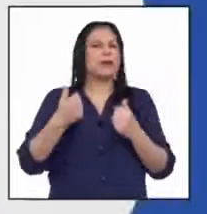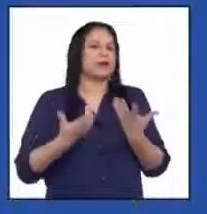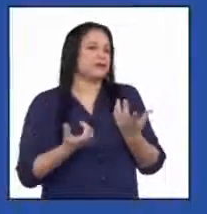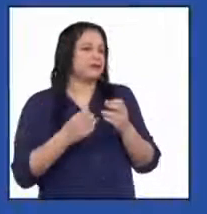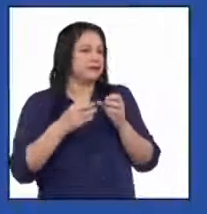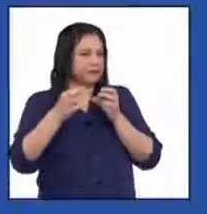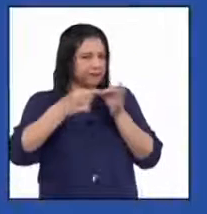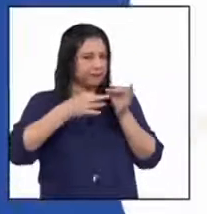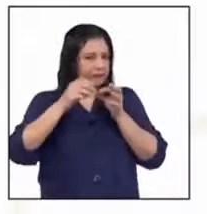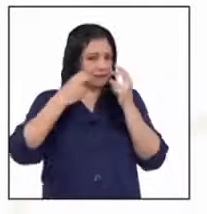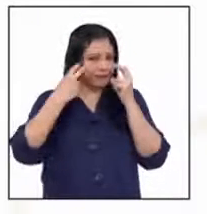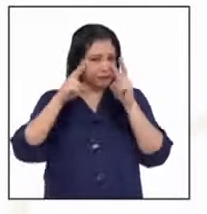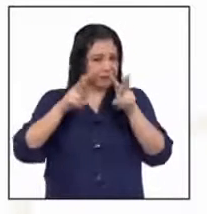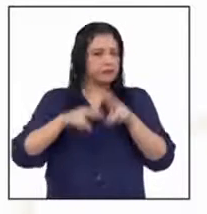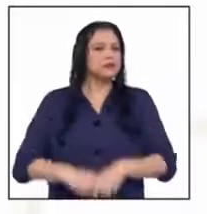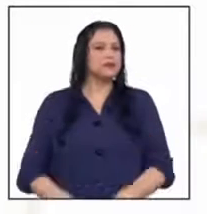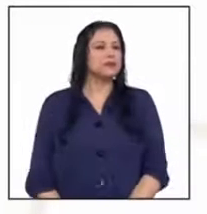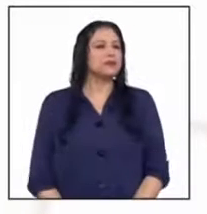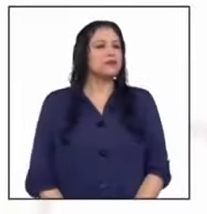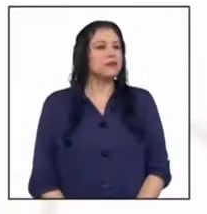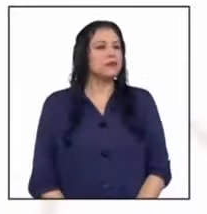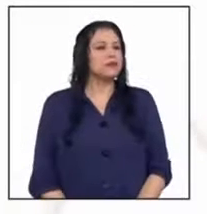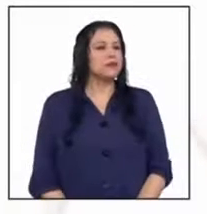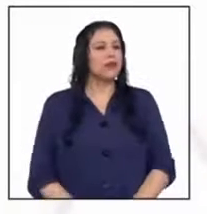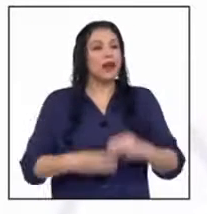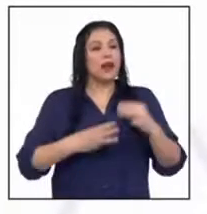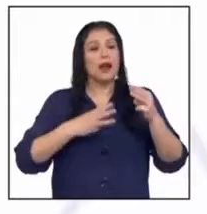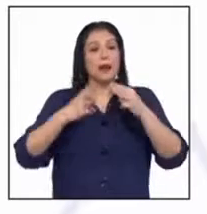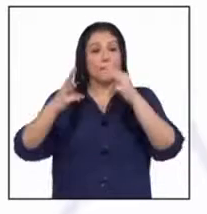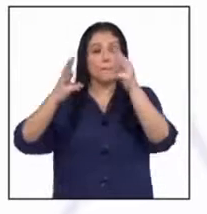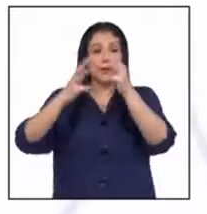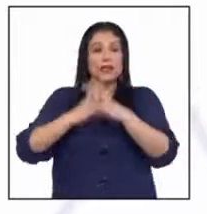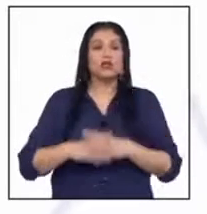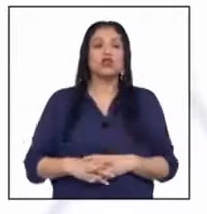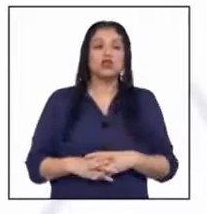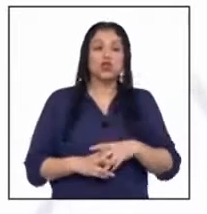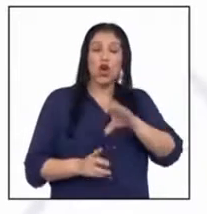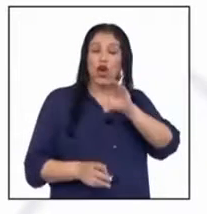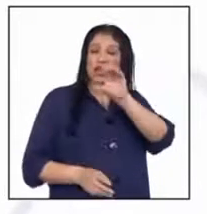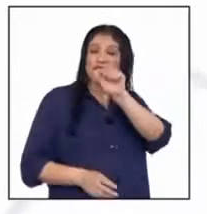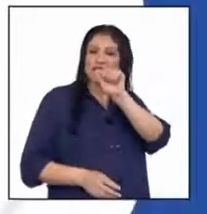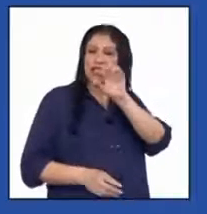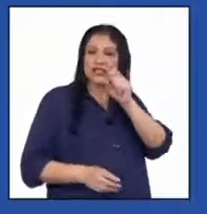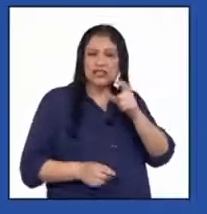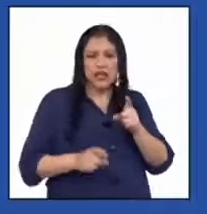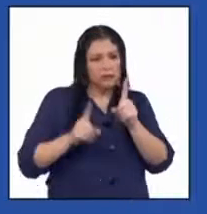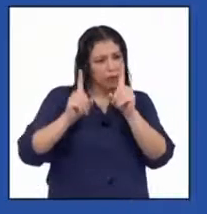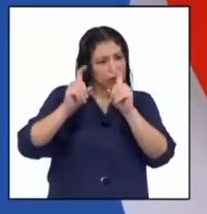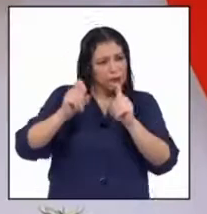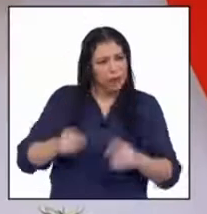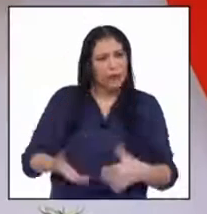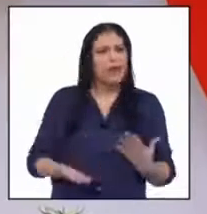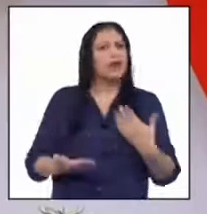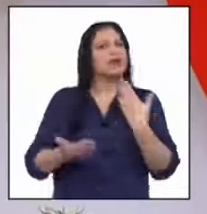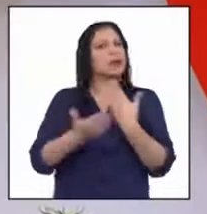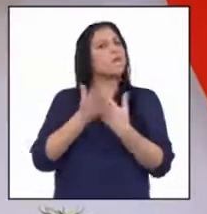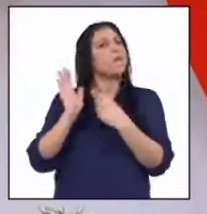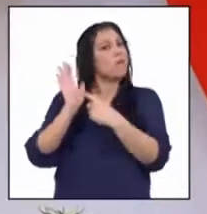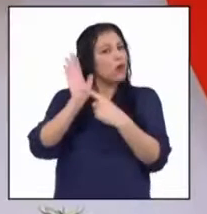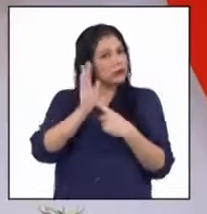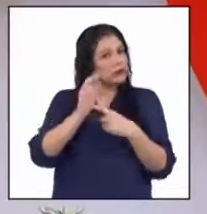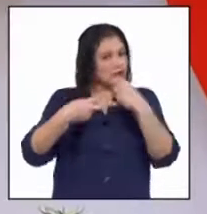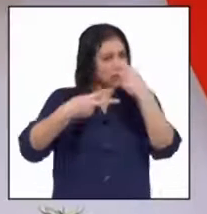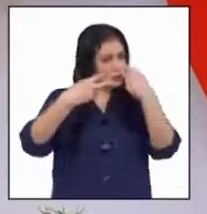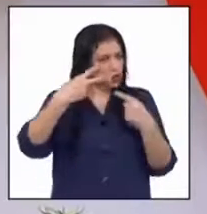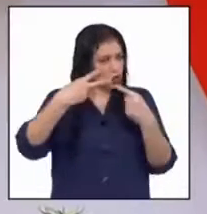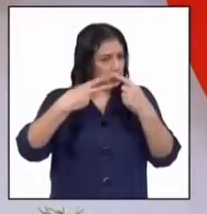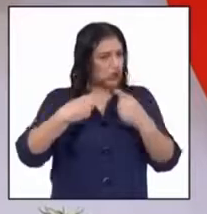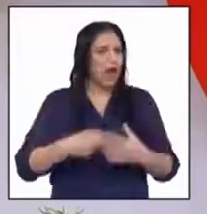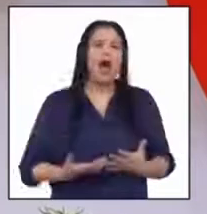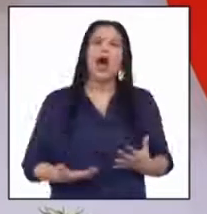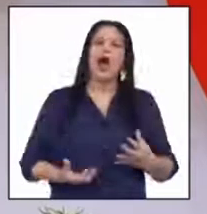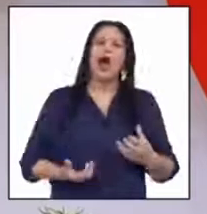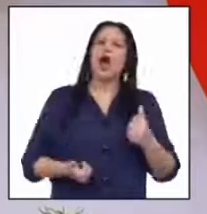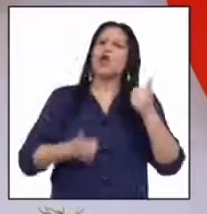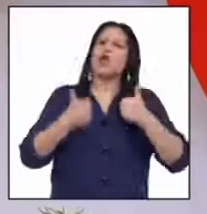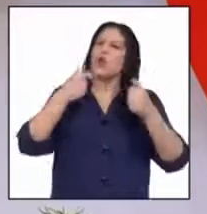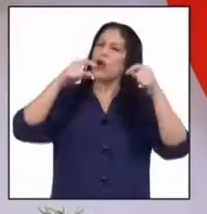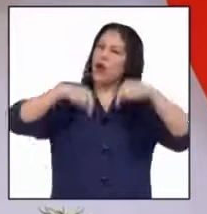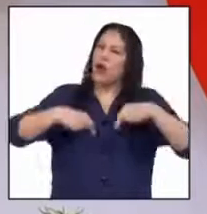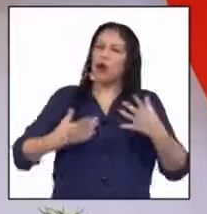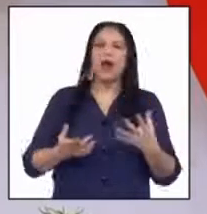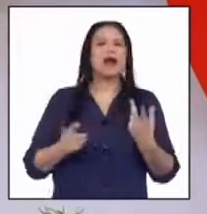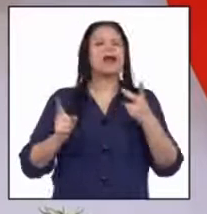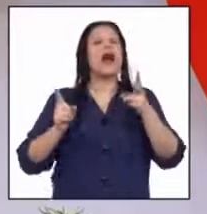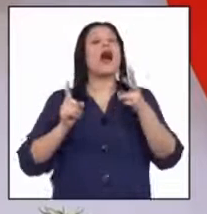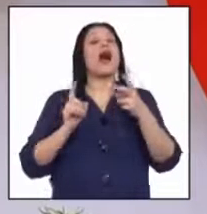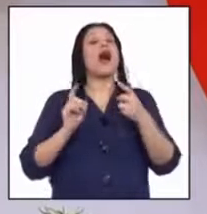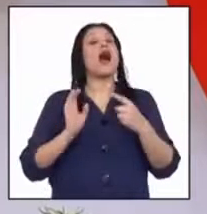siguientes: el método censal y el método muestral. Entonces, en este caso se utilizó el método